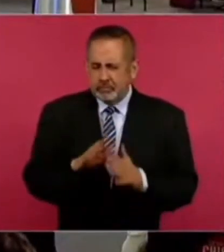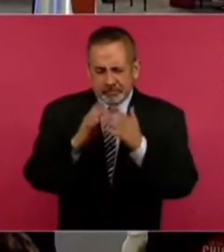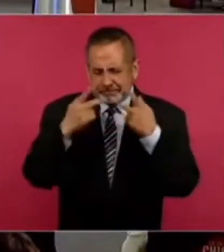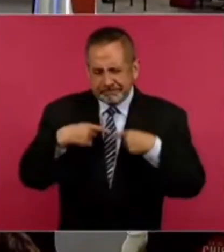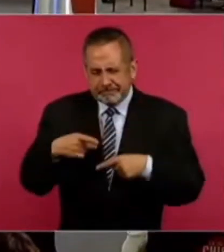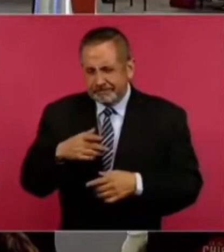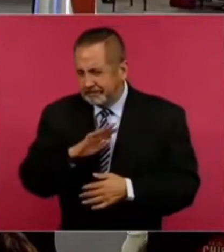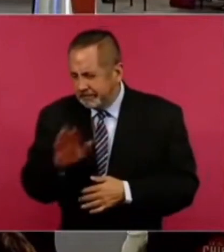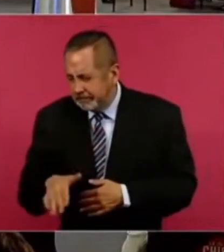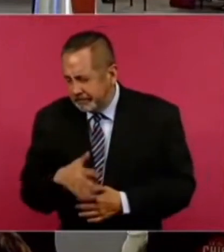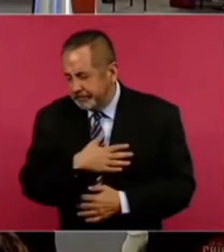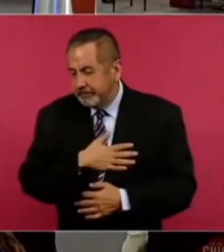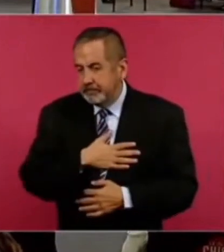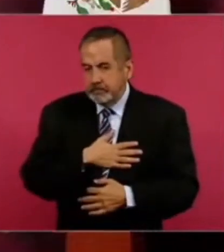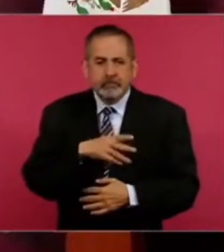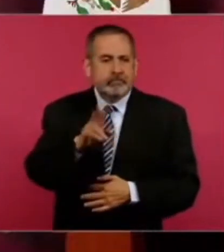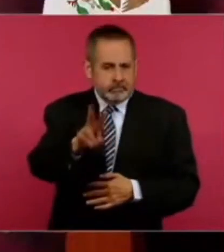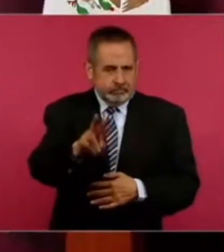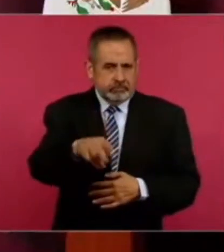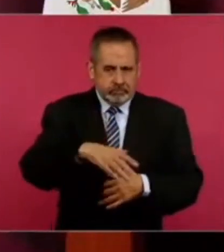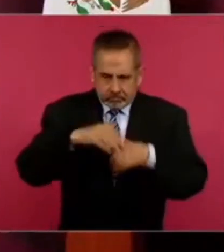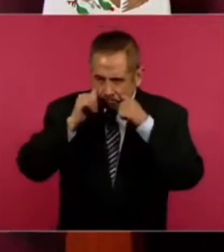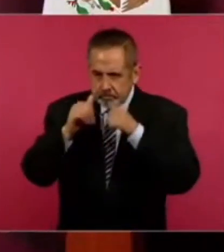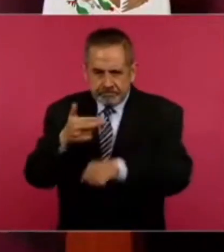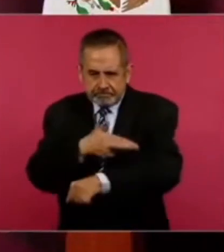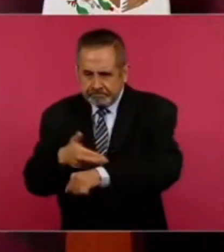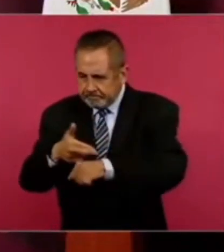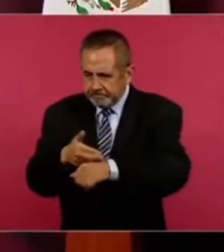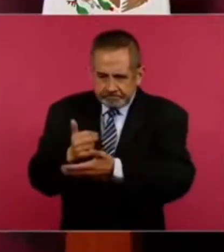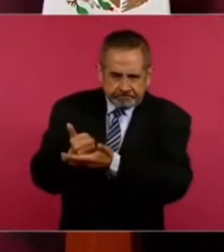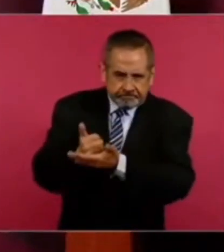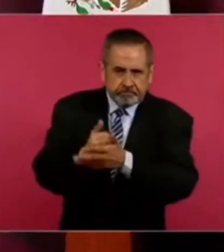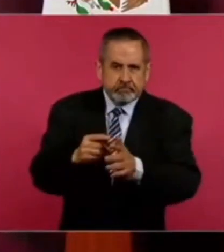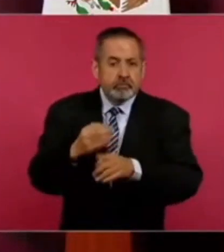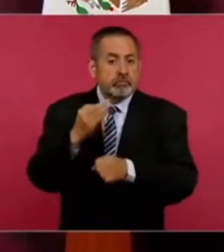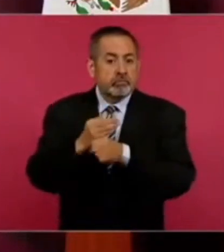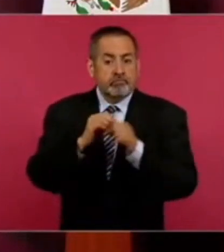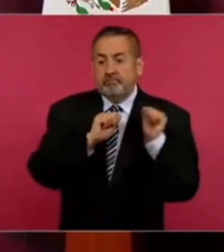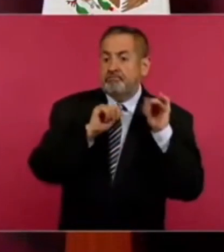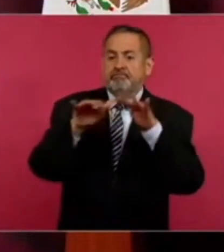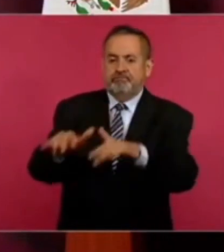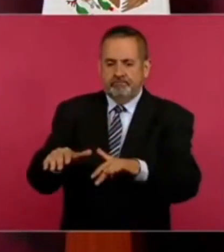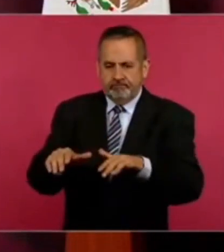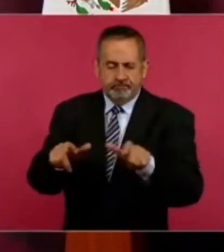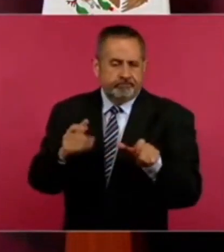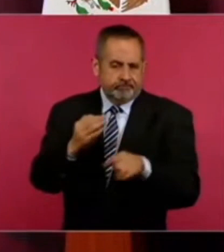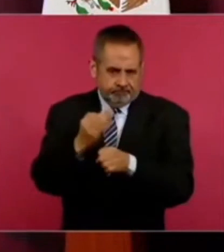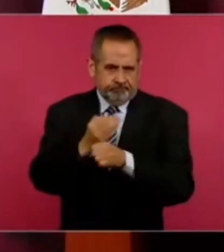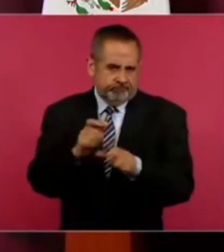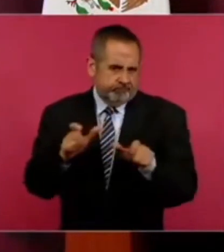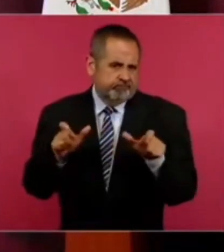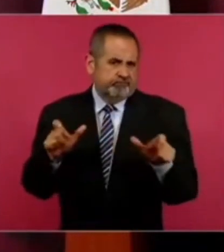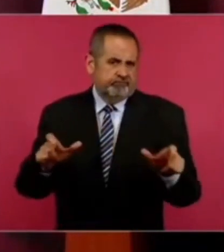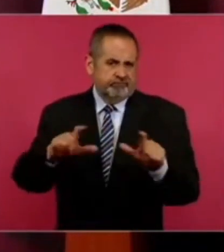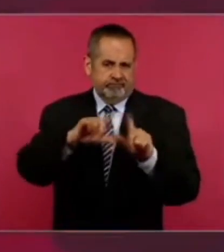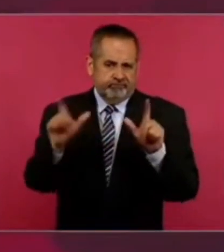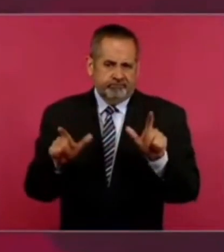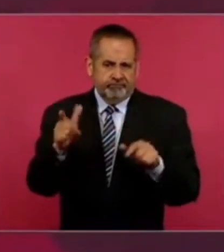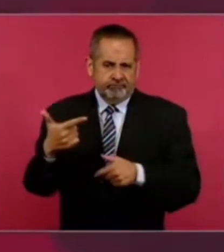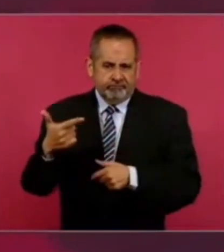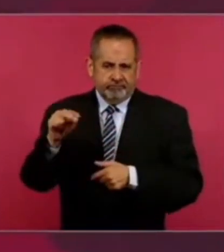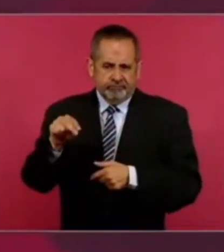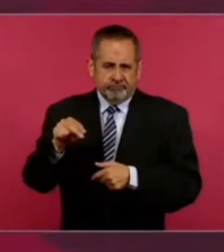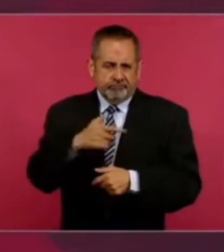cualquier persona. Pero sí lo estamos atendiendo. Hay un despliegue ahora allá de la